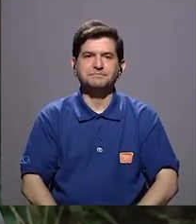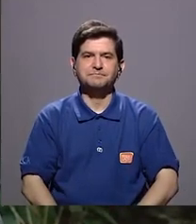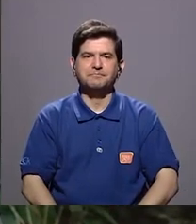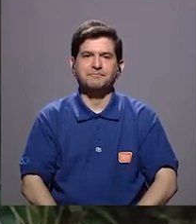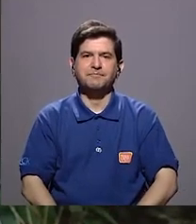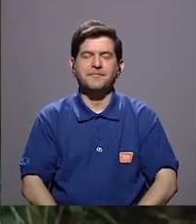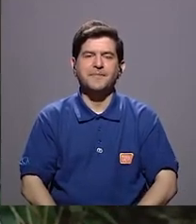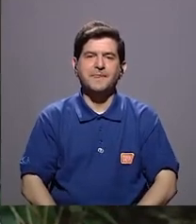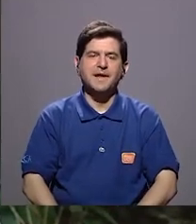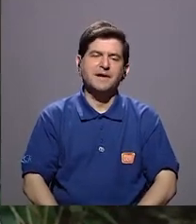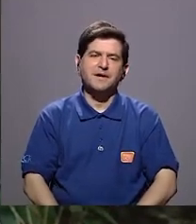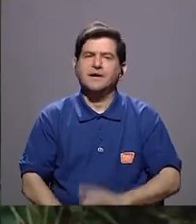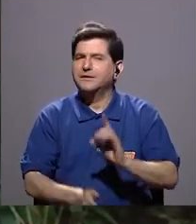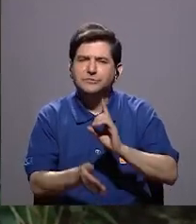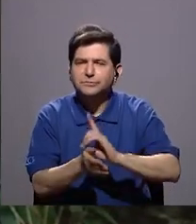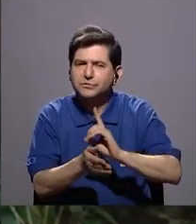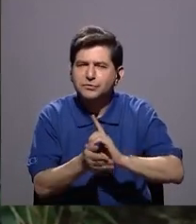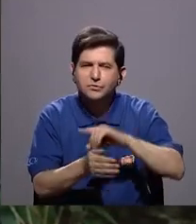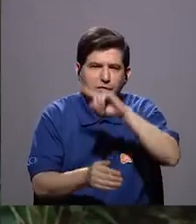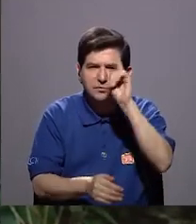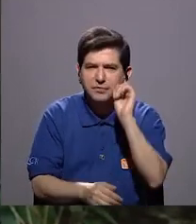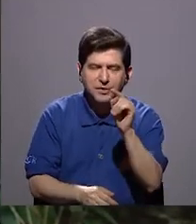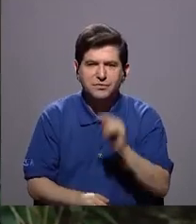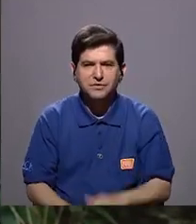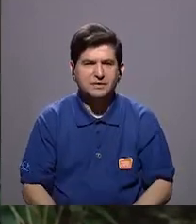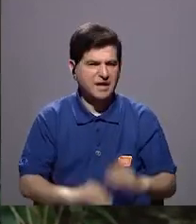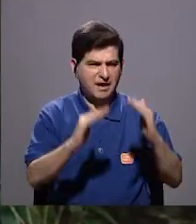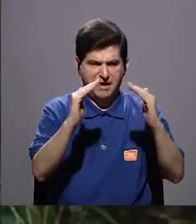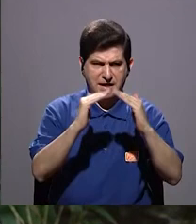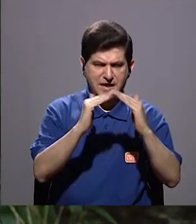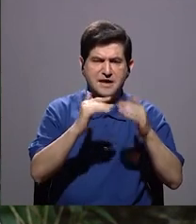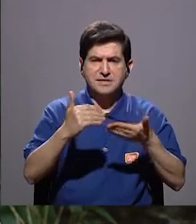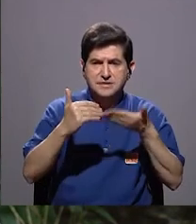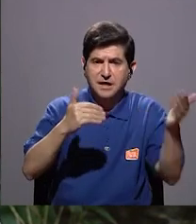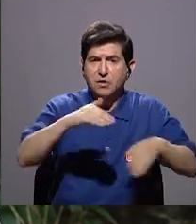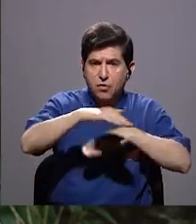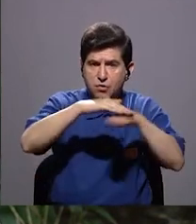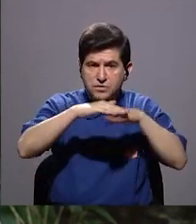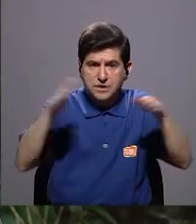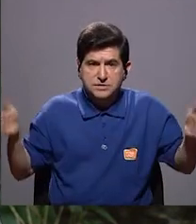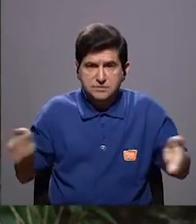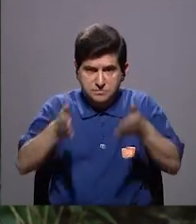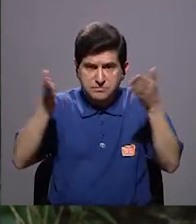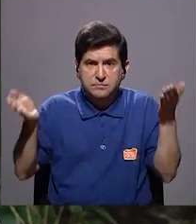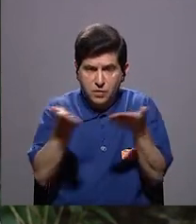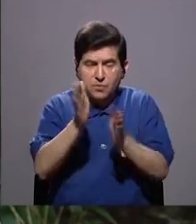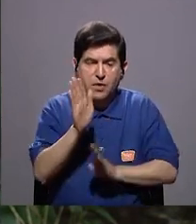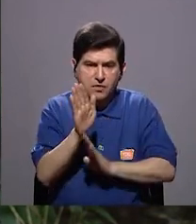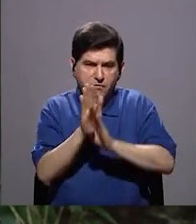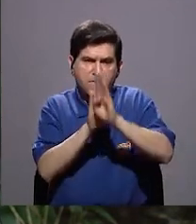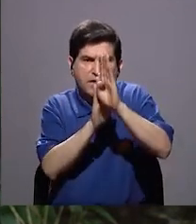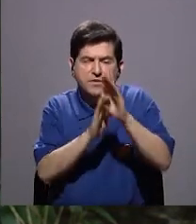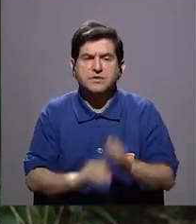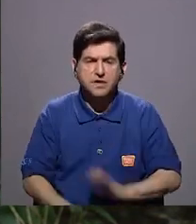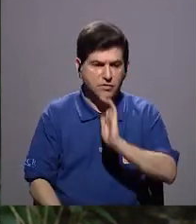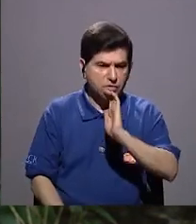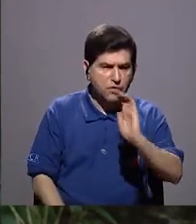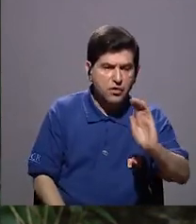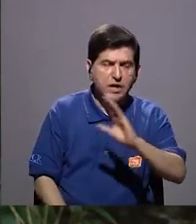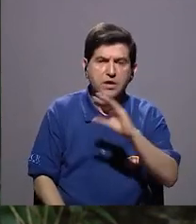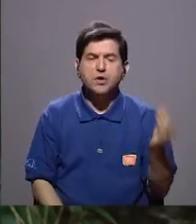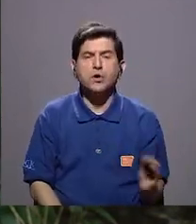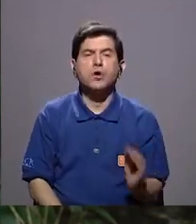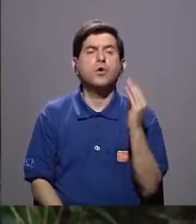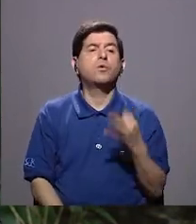doctor, en casa, ¿qué aspectos son los que son básicos para promover que ese desarrollo del niño